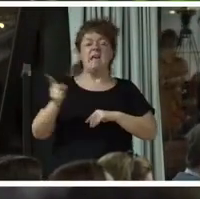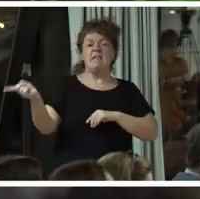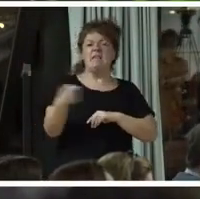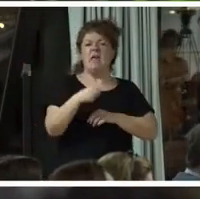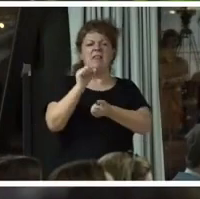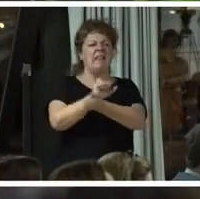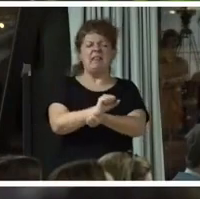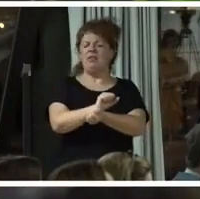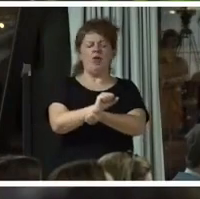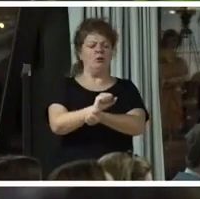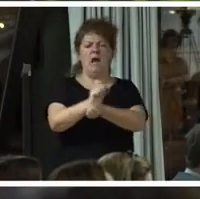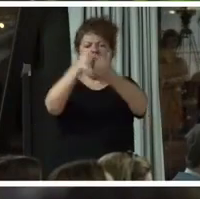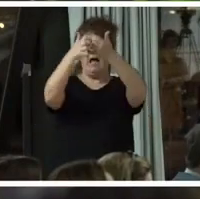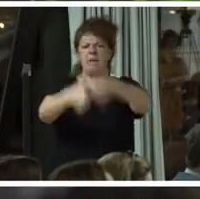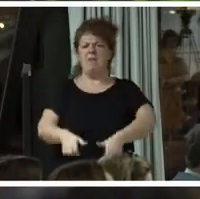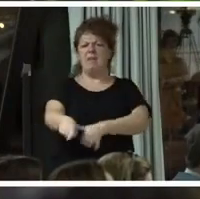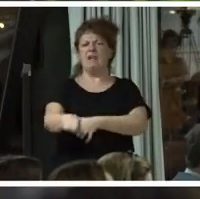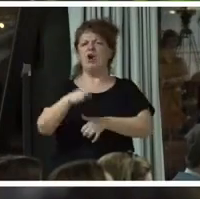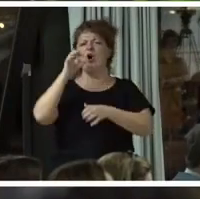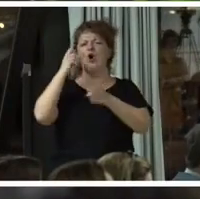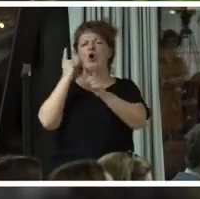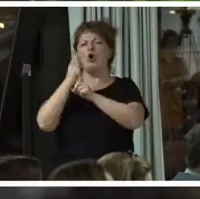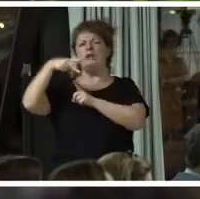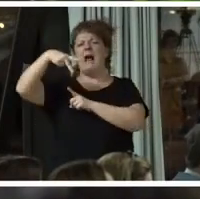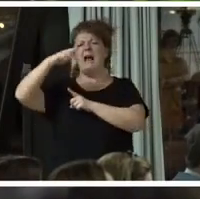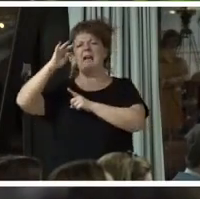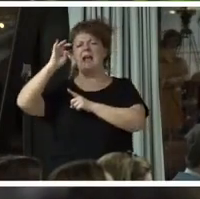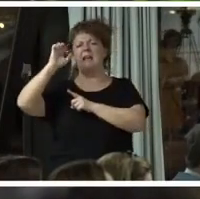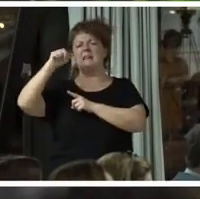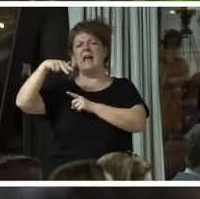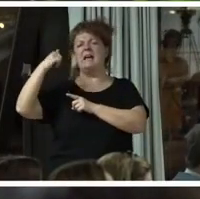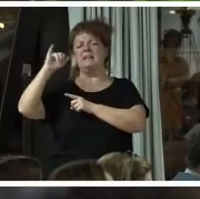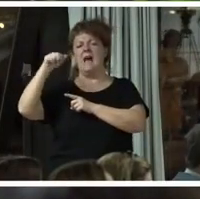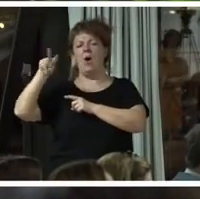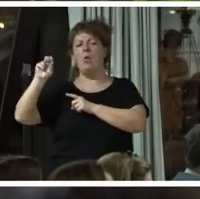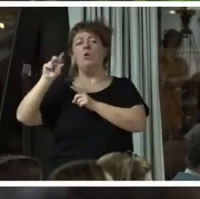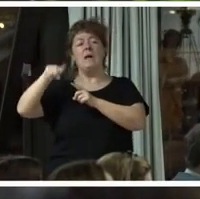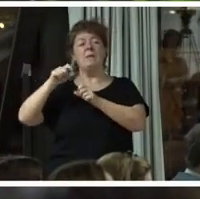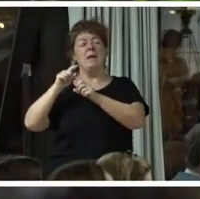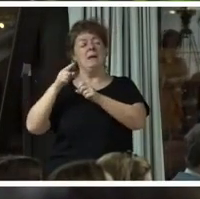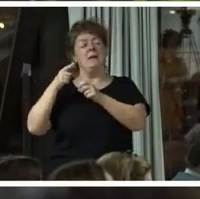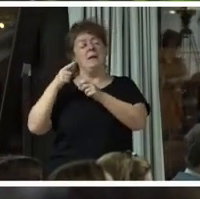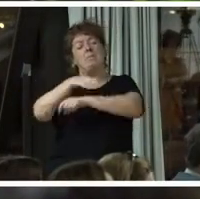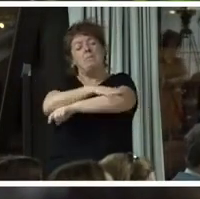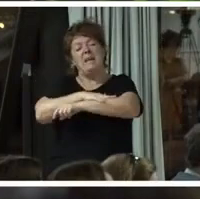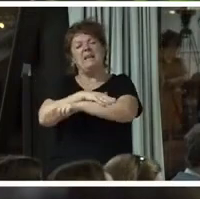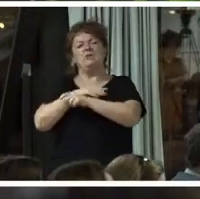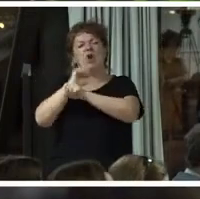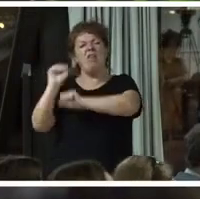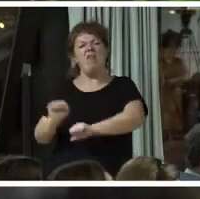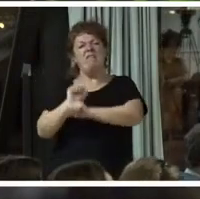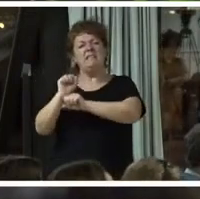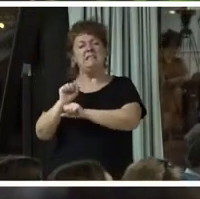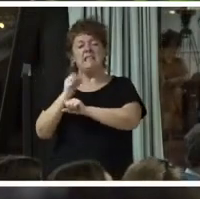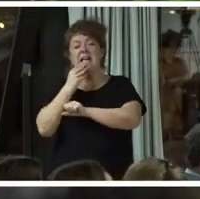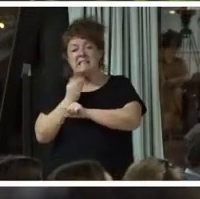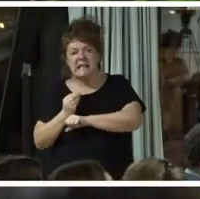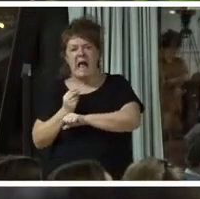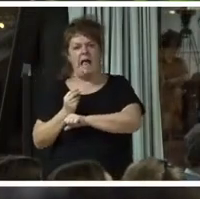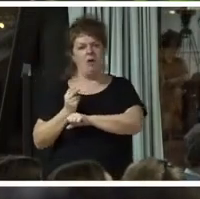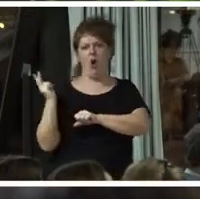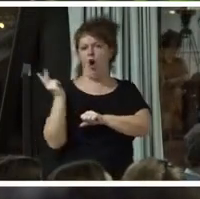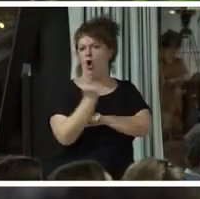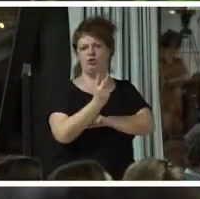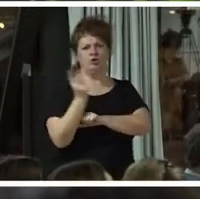detención inmediata contra netan yahu y contra joaf galand que es el ministro de defensa de Israel en esos términos